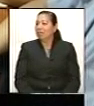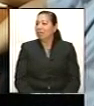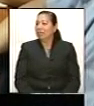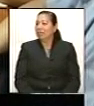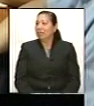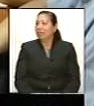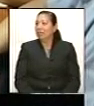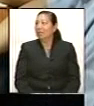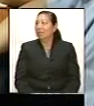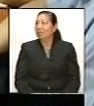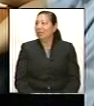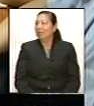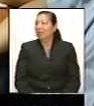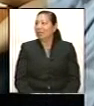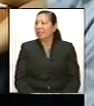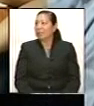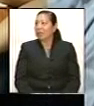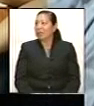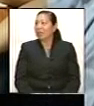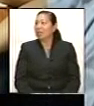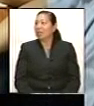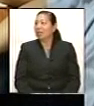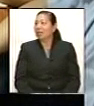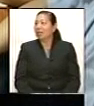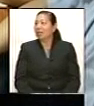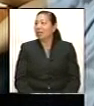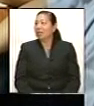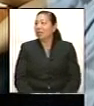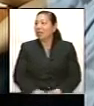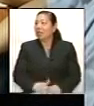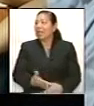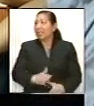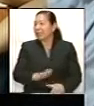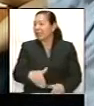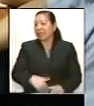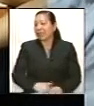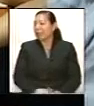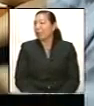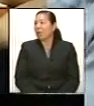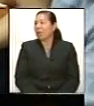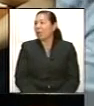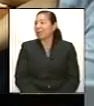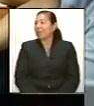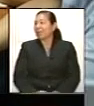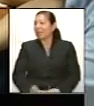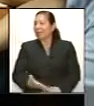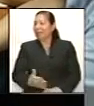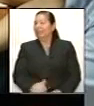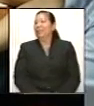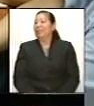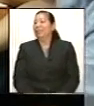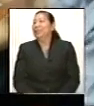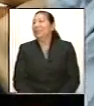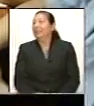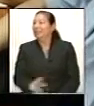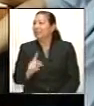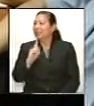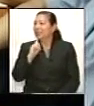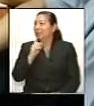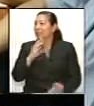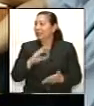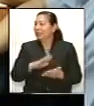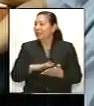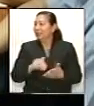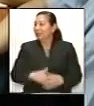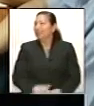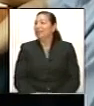programa nacional tenemos en este caso la línea 100, los centros de emergencia mujer, los centros de emergencia comisaría, ¿no? Entonces, pero si aún utilizan